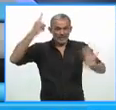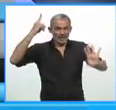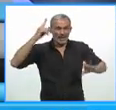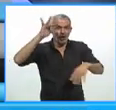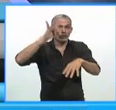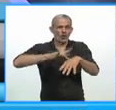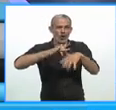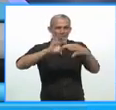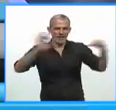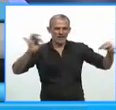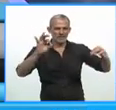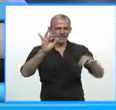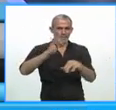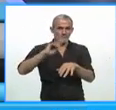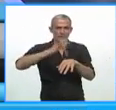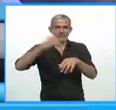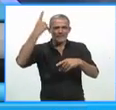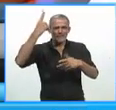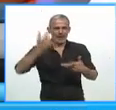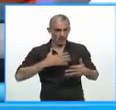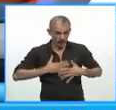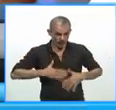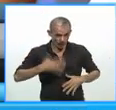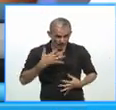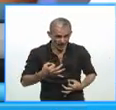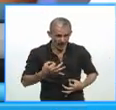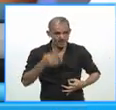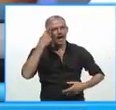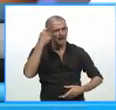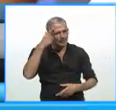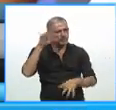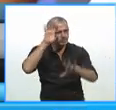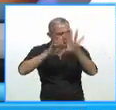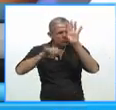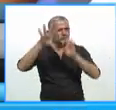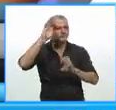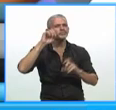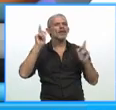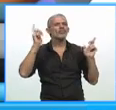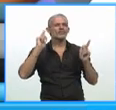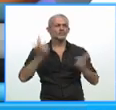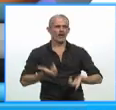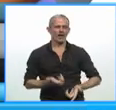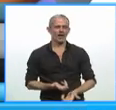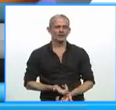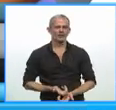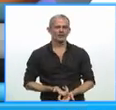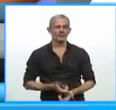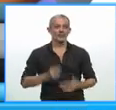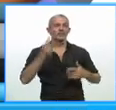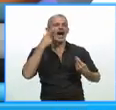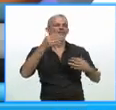experiencia? Nah, sí, tranquilo. No te creo. ¿Tranquilo, en serio? Aprendiendo mucho y disfrutando. Bueno, vamos a ver cuando se acerque más la fecha,